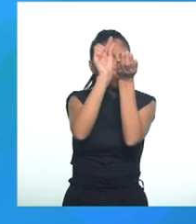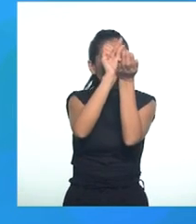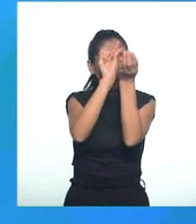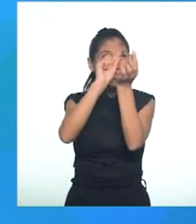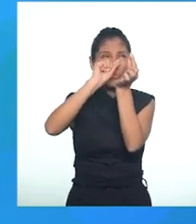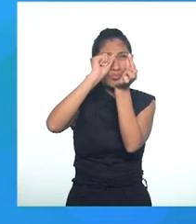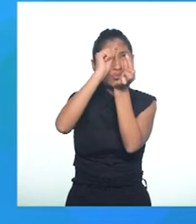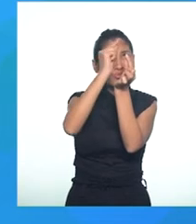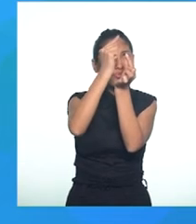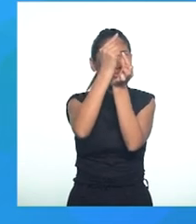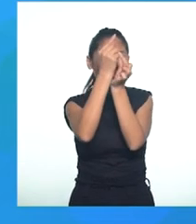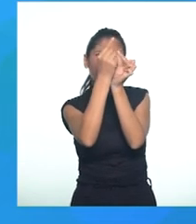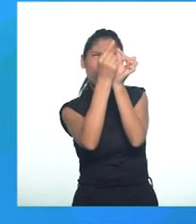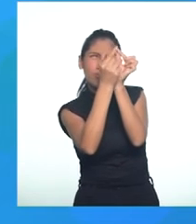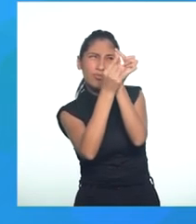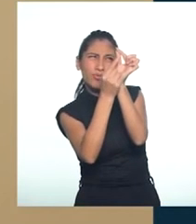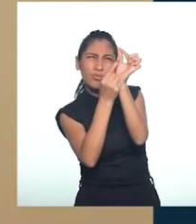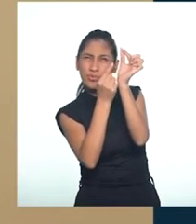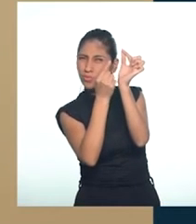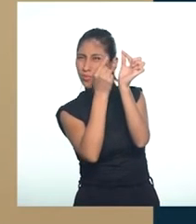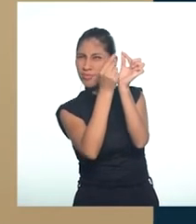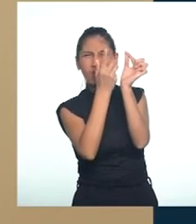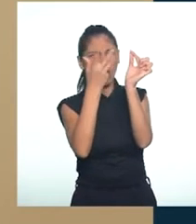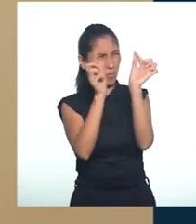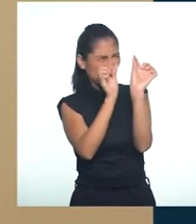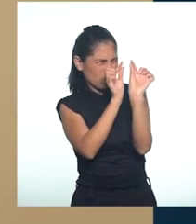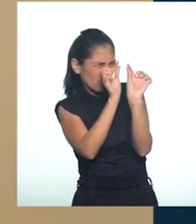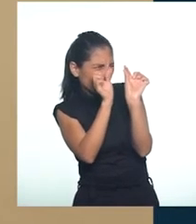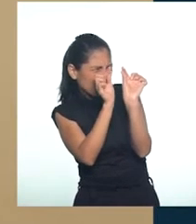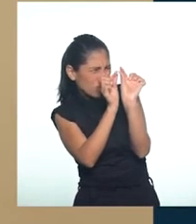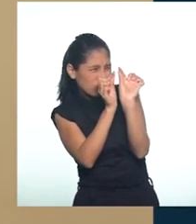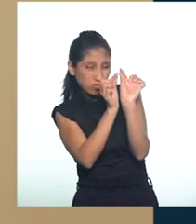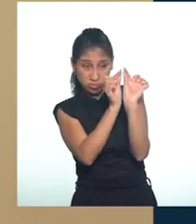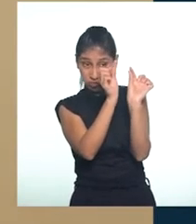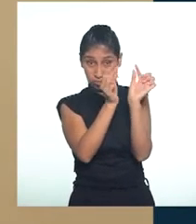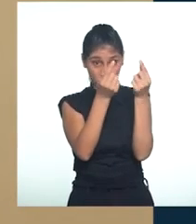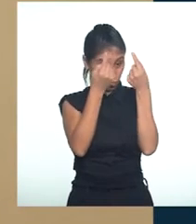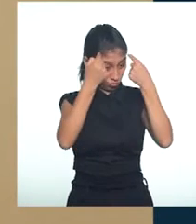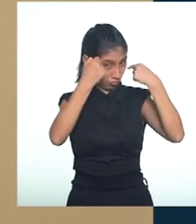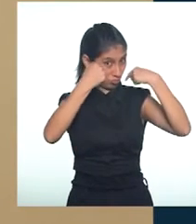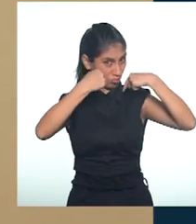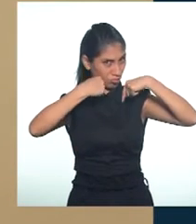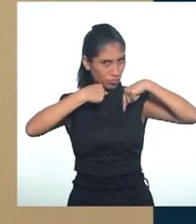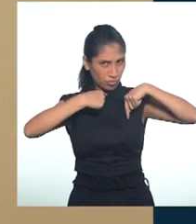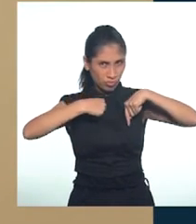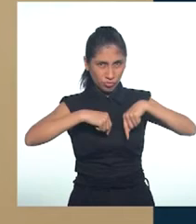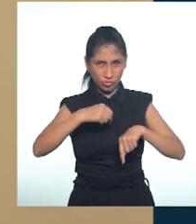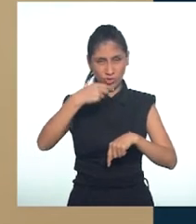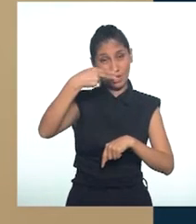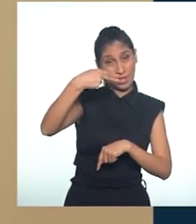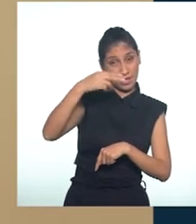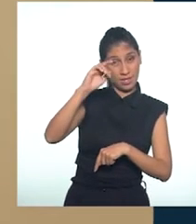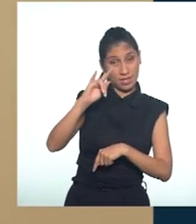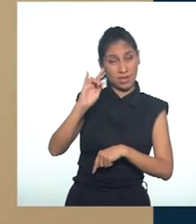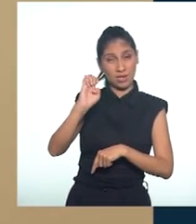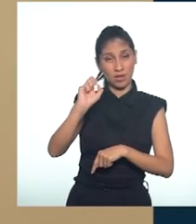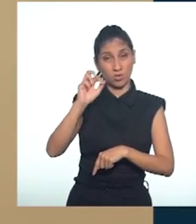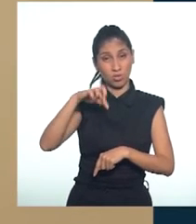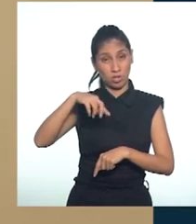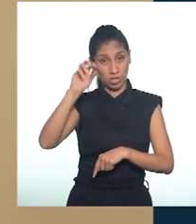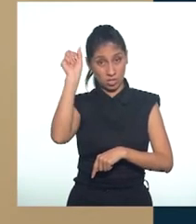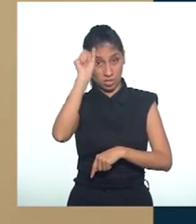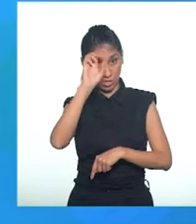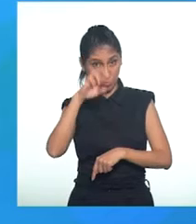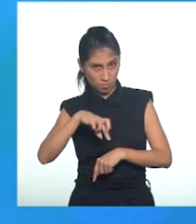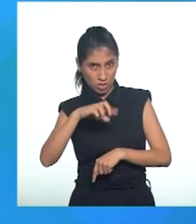por una cubierta proteica. Y lo que hacen es entrar en las células huésped y secuestrar las enzimas